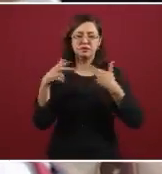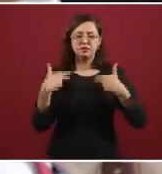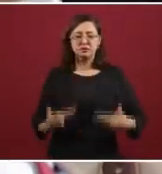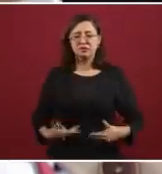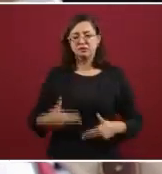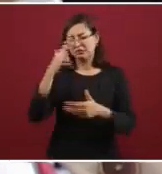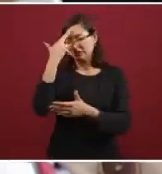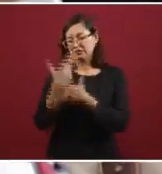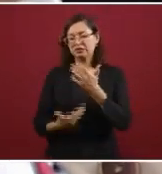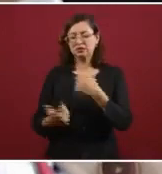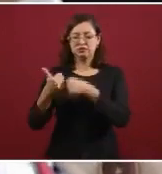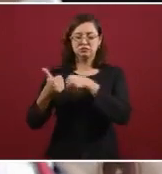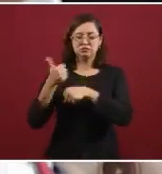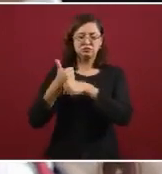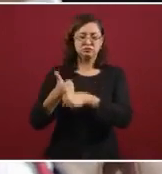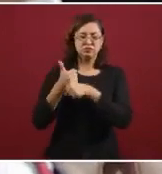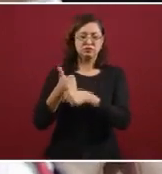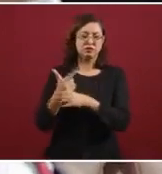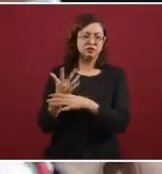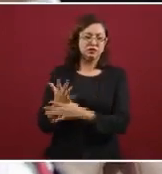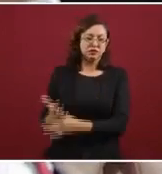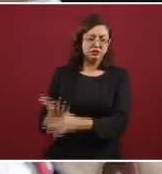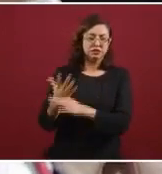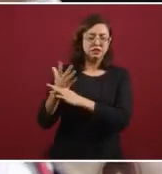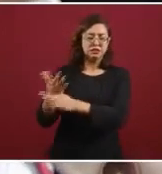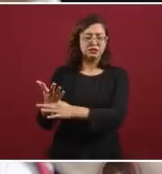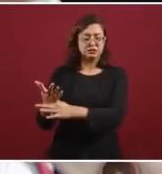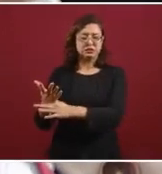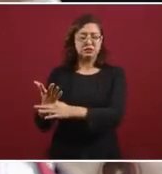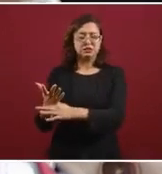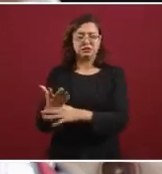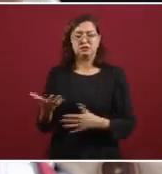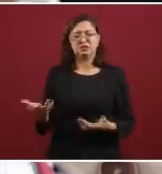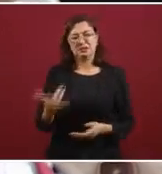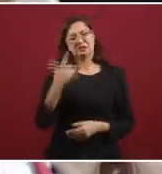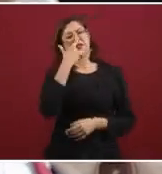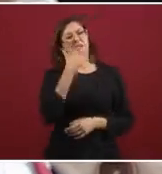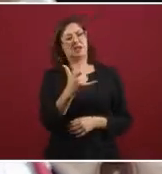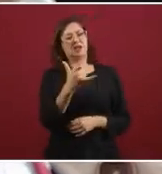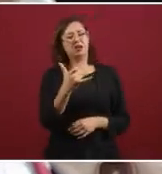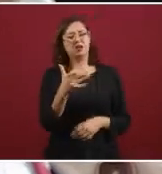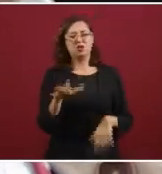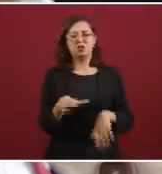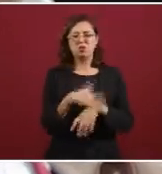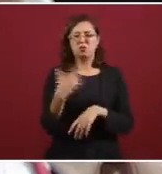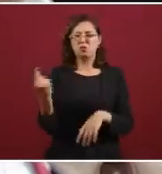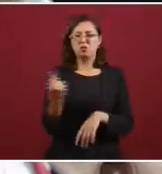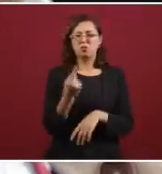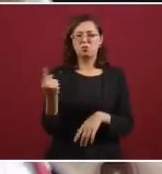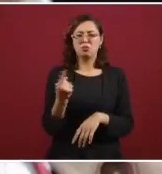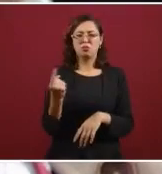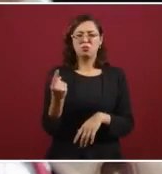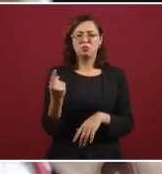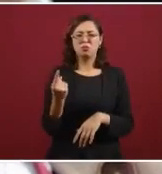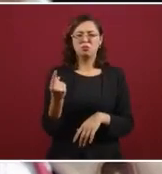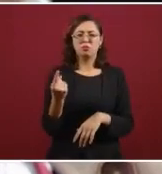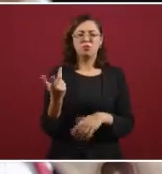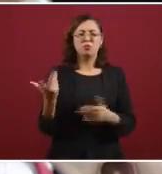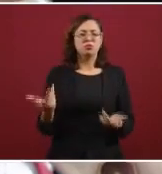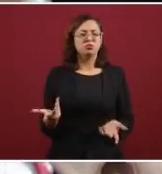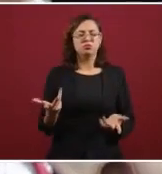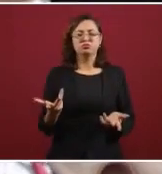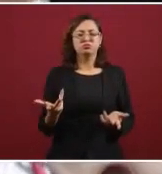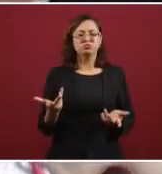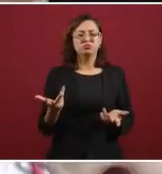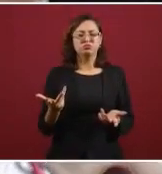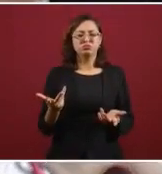humanos, y él decía que hay mucho extrañamiento por… pues porque no han